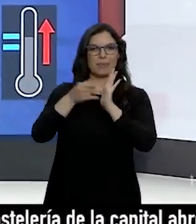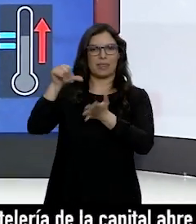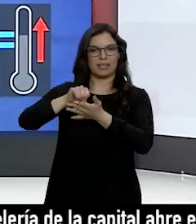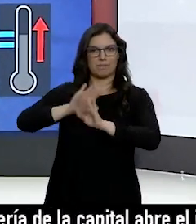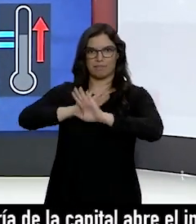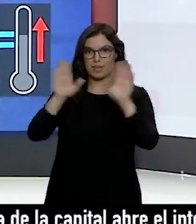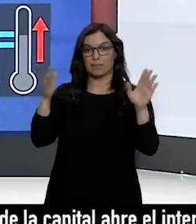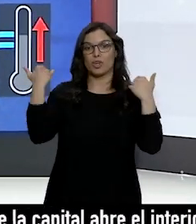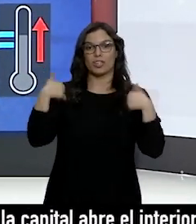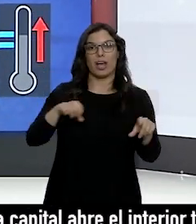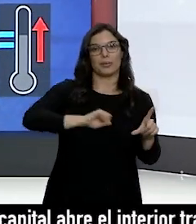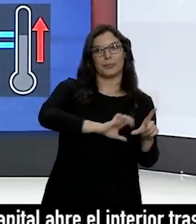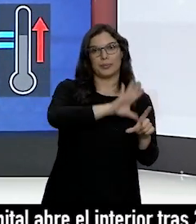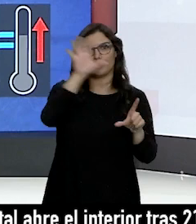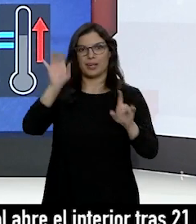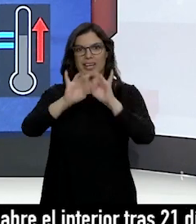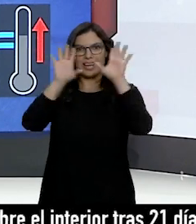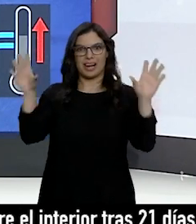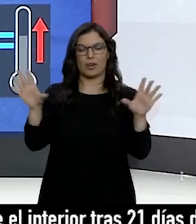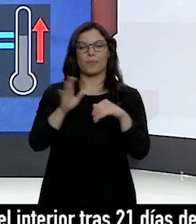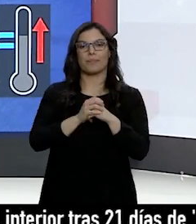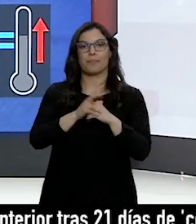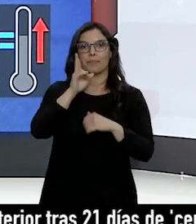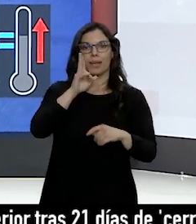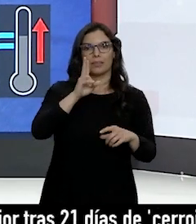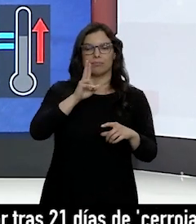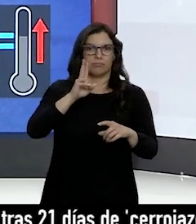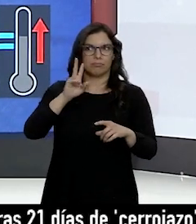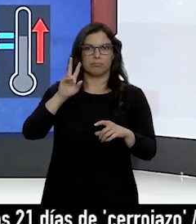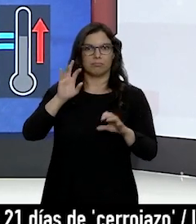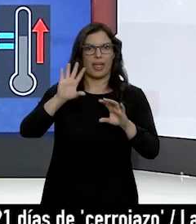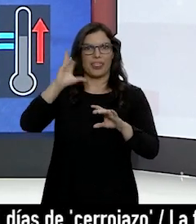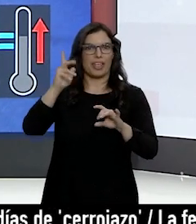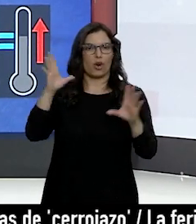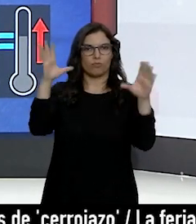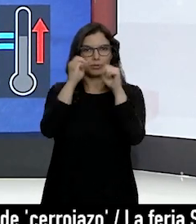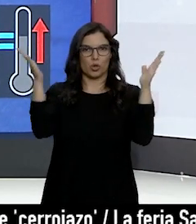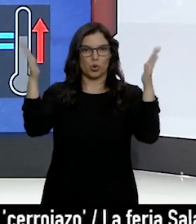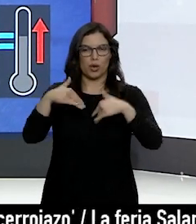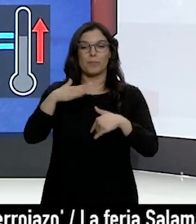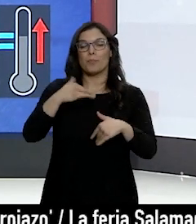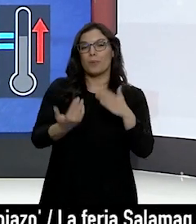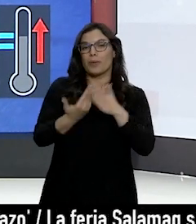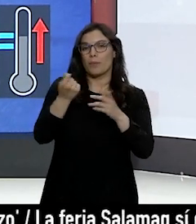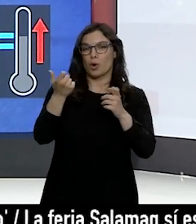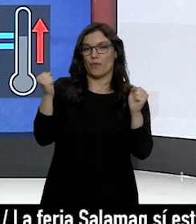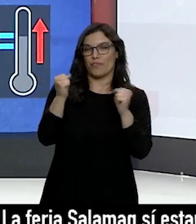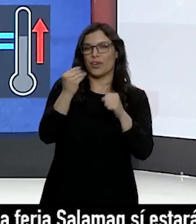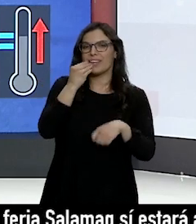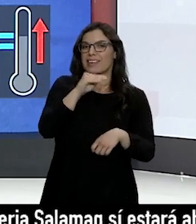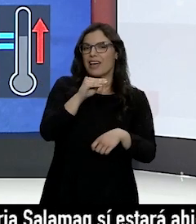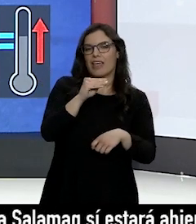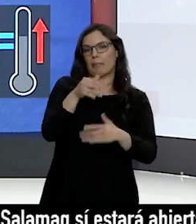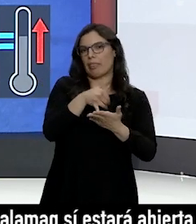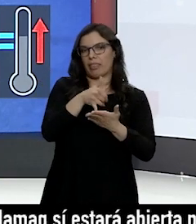ya el anticiclón ha entrado desde el oeste y vemos cómo tenemos cielos despejados. Hemos vuelto a amanecer con algo de frío. Heladas que, eso sí, han